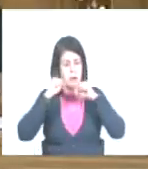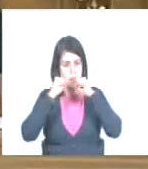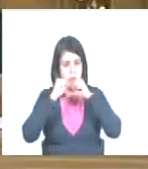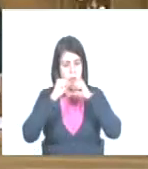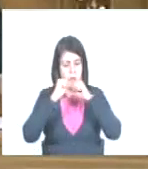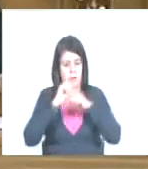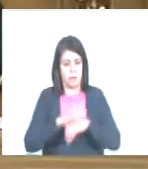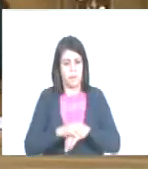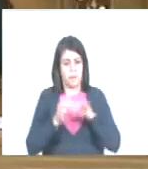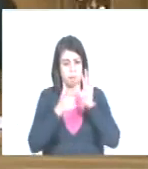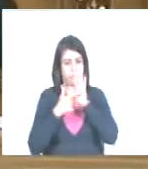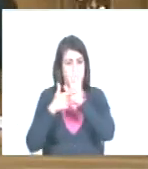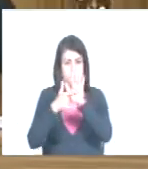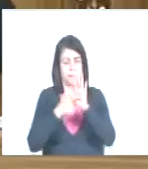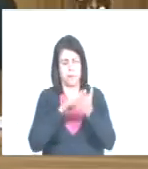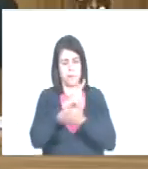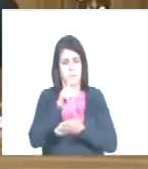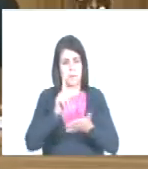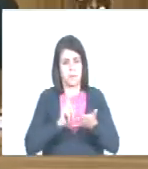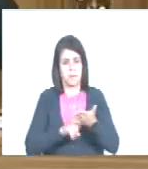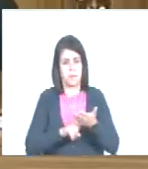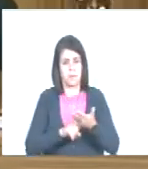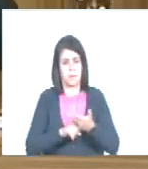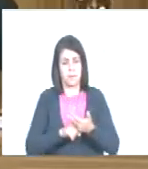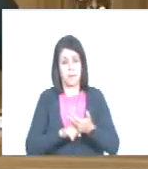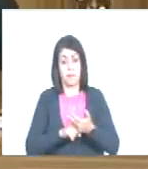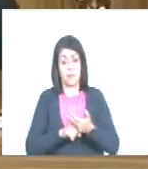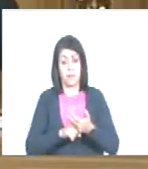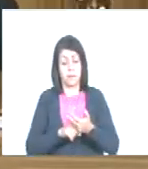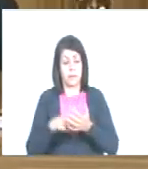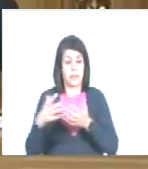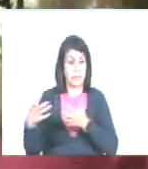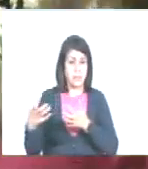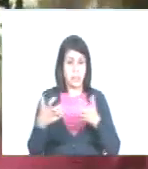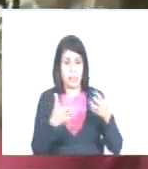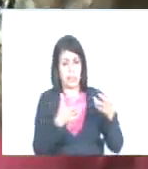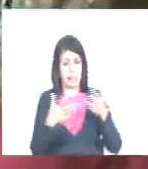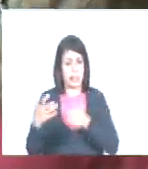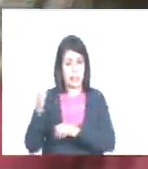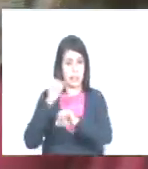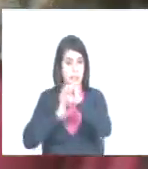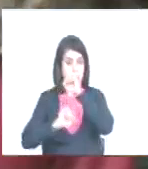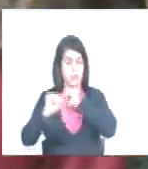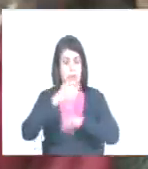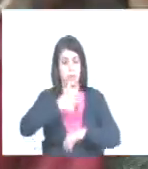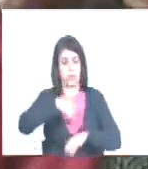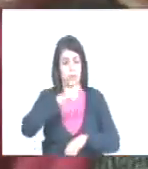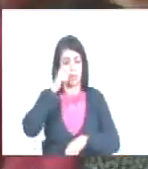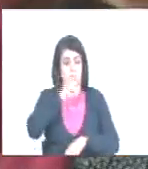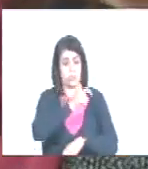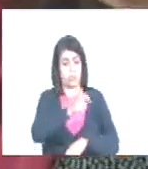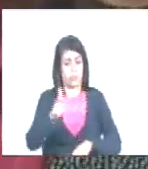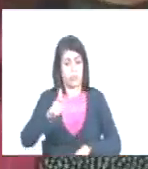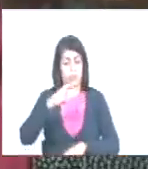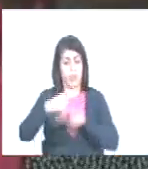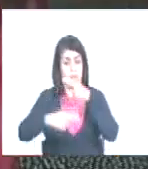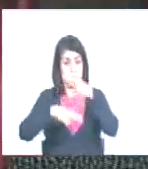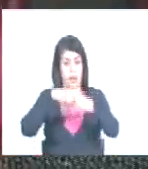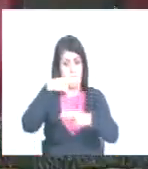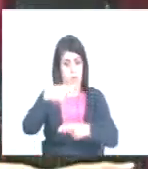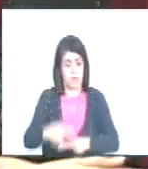fue una manifestación plena de batalla inquebrantable en defensa de nuestro pueblo y el legado por el